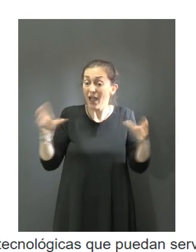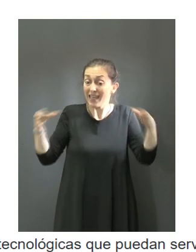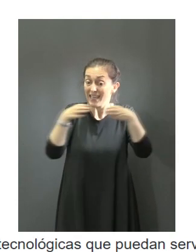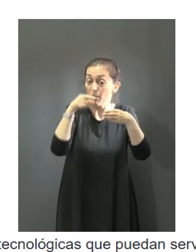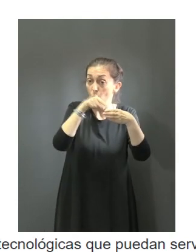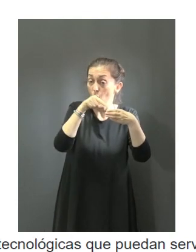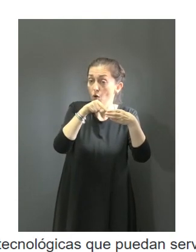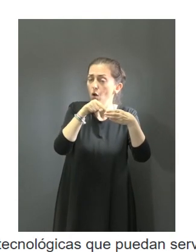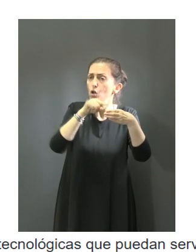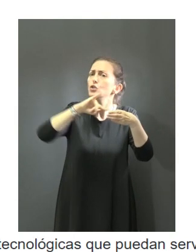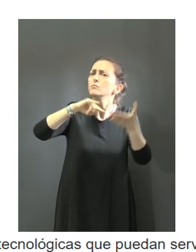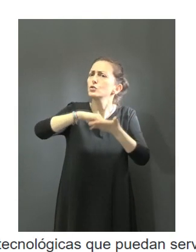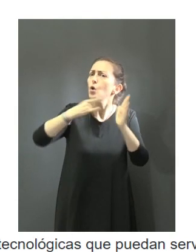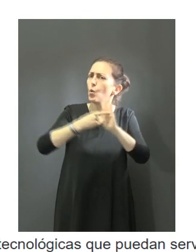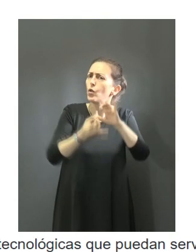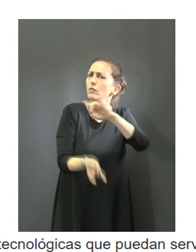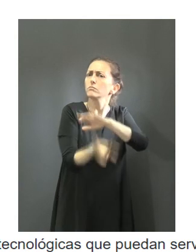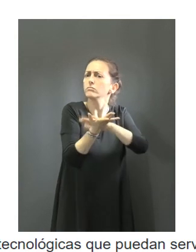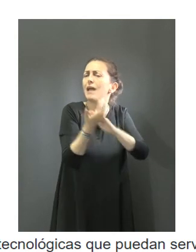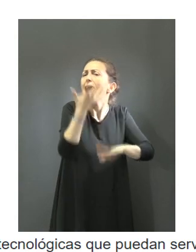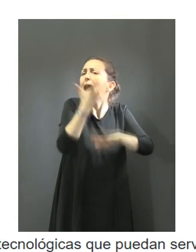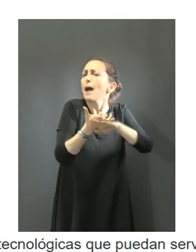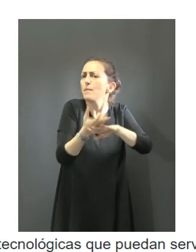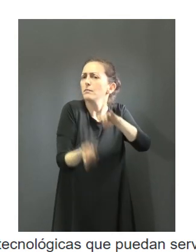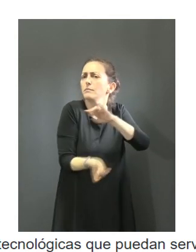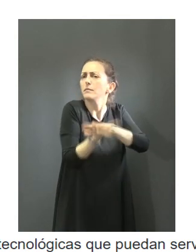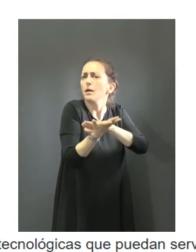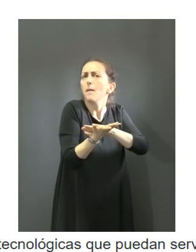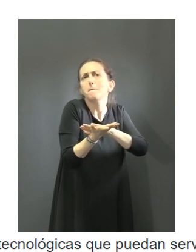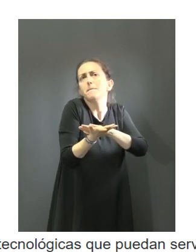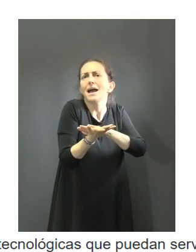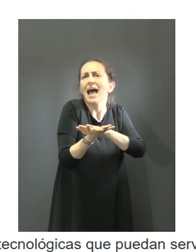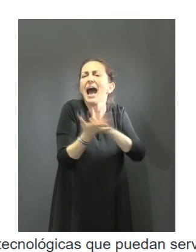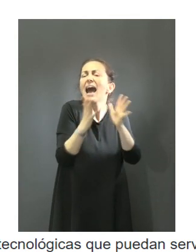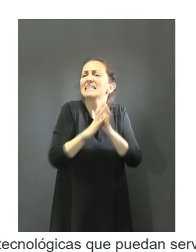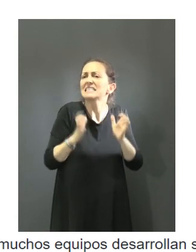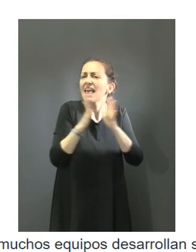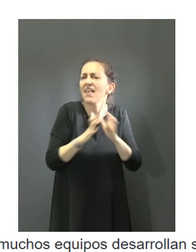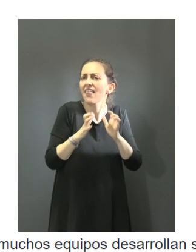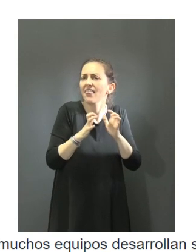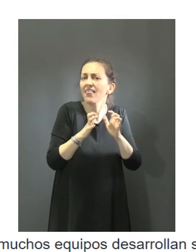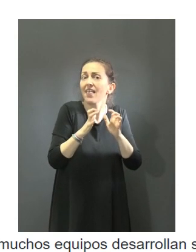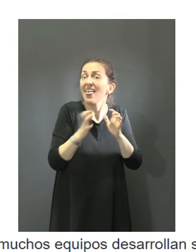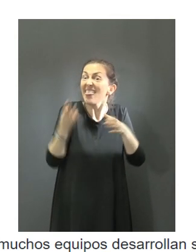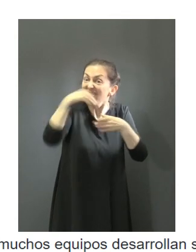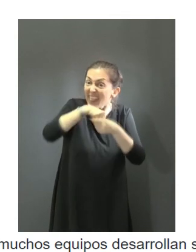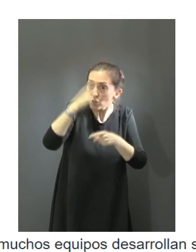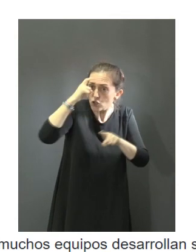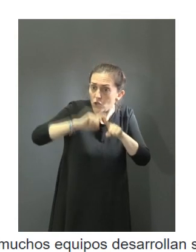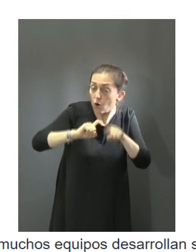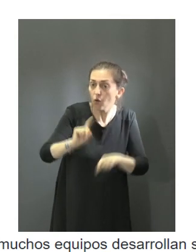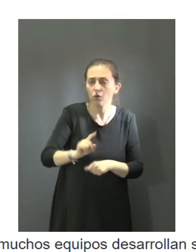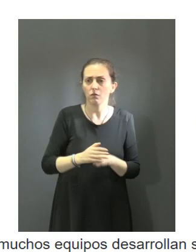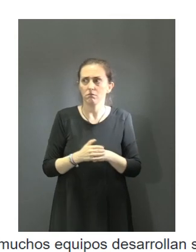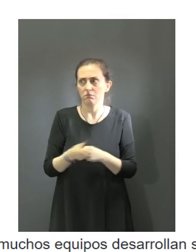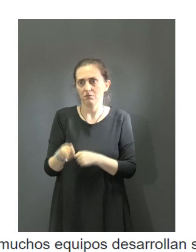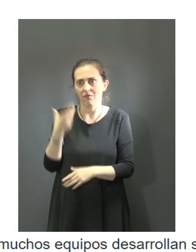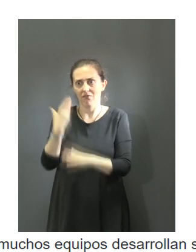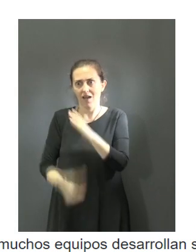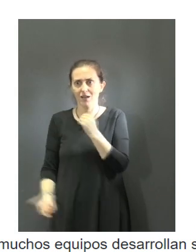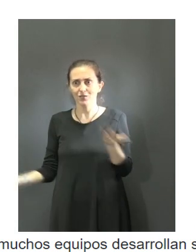aquel equipo que desarrolla una app para abordar síntomas de ansiedad, haya un psicólogo. Eso es un gran